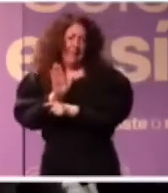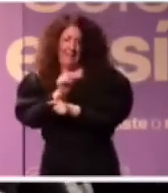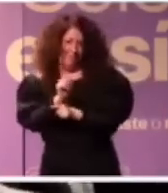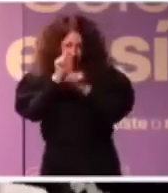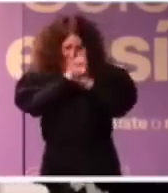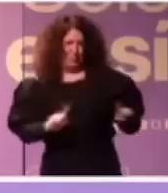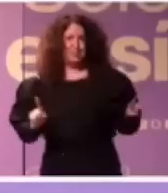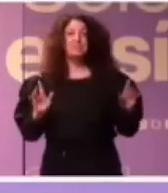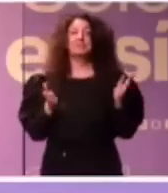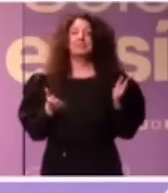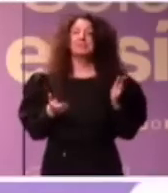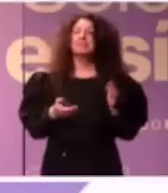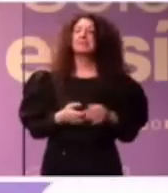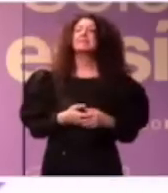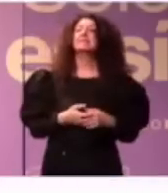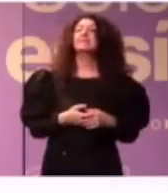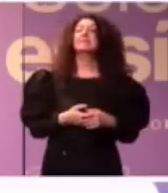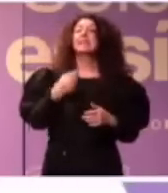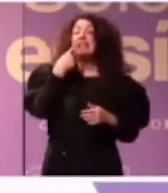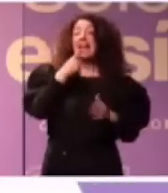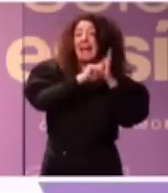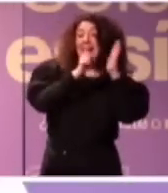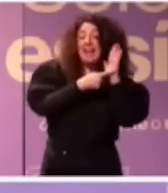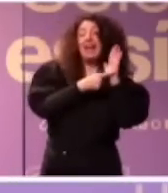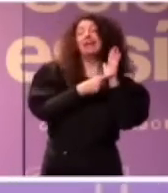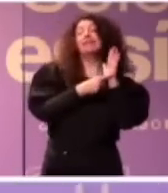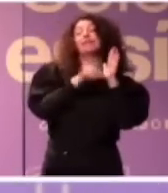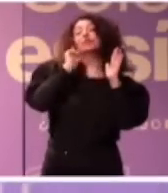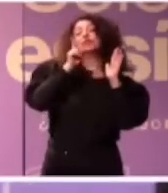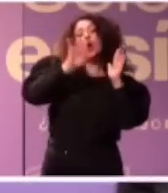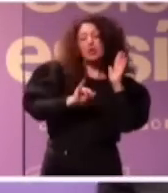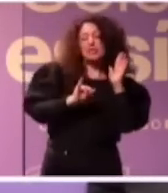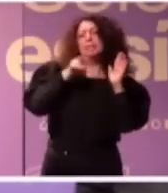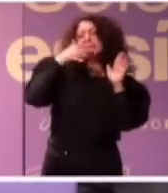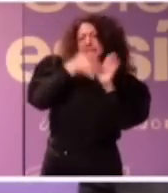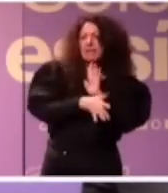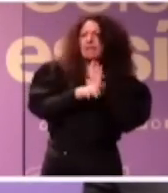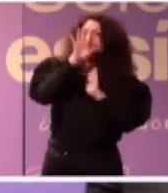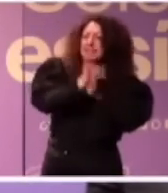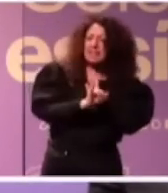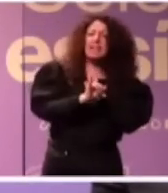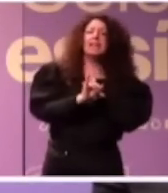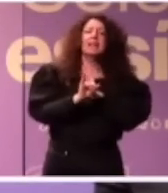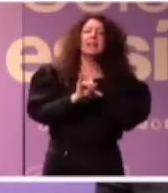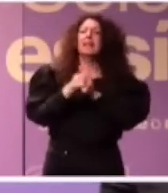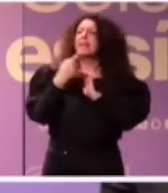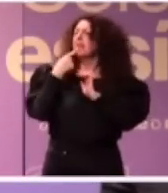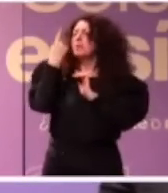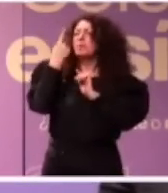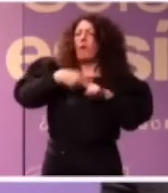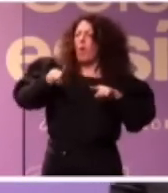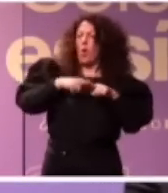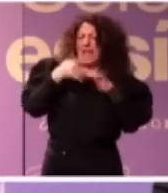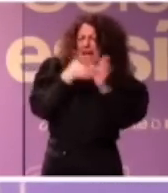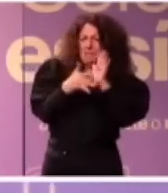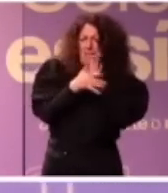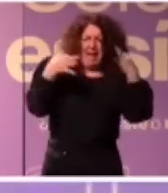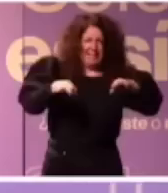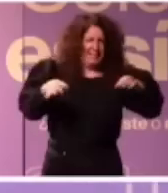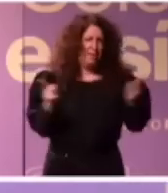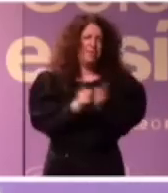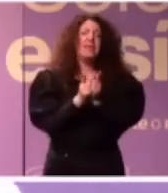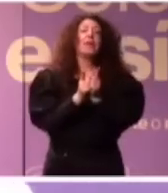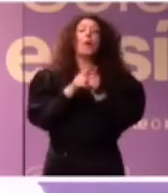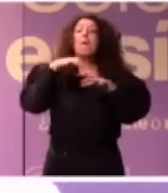Mirad, con la ley solo sí es sí ha pasado una cosa que se explica muy sencilla.